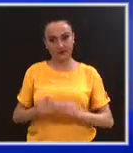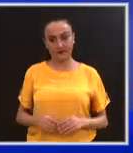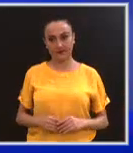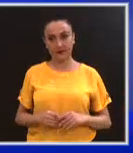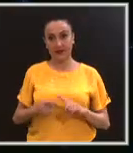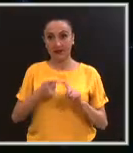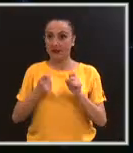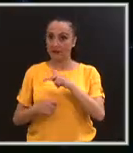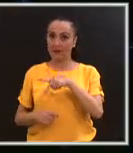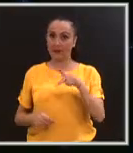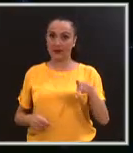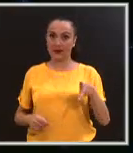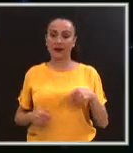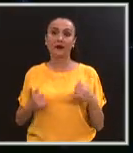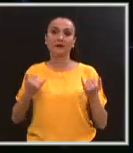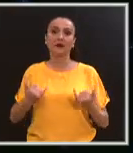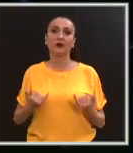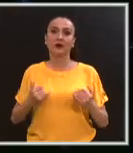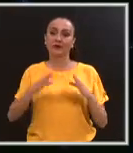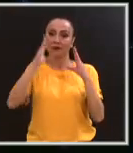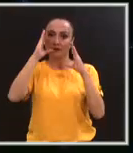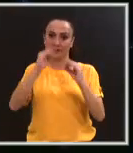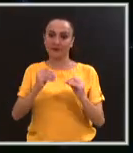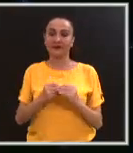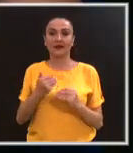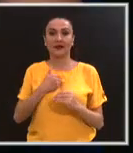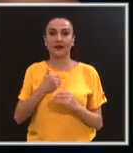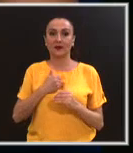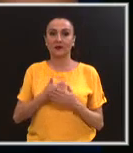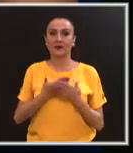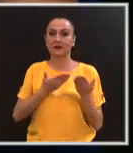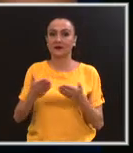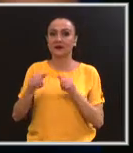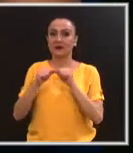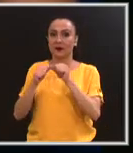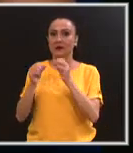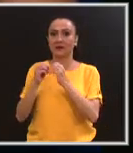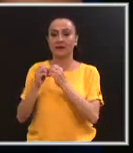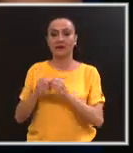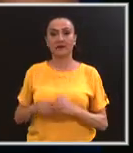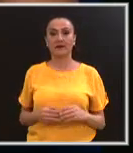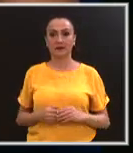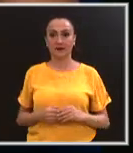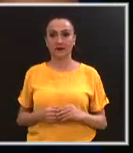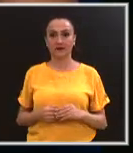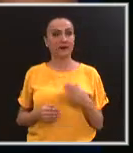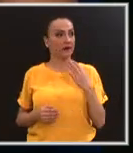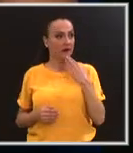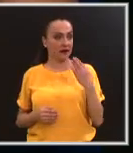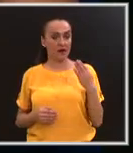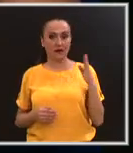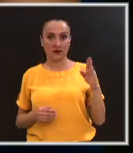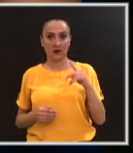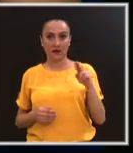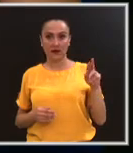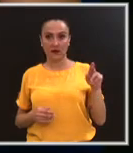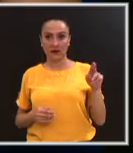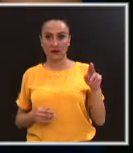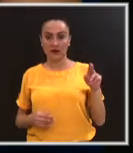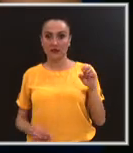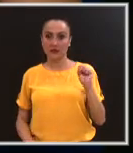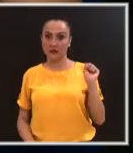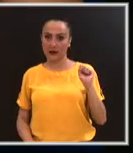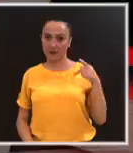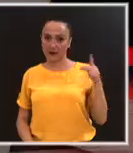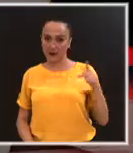desde puntaarenas hasta el momento es la información que tenemos ustedes continúan con más Gracias a nuestra comp compañera